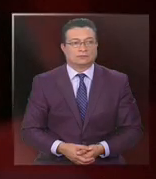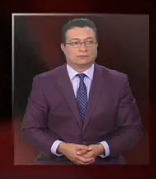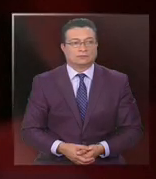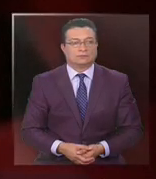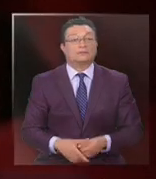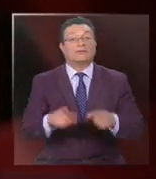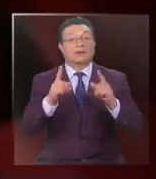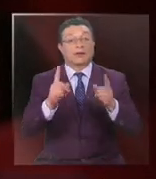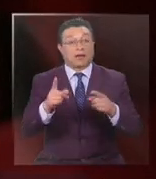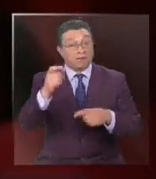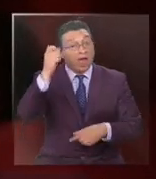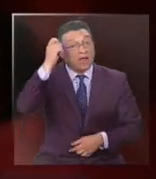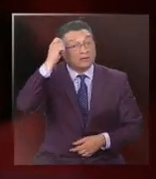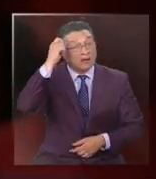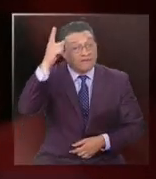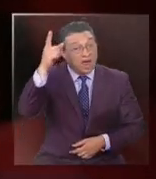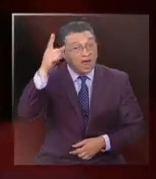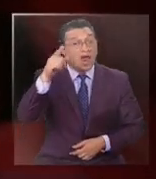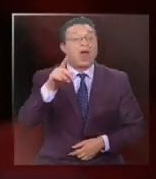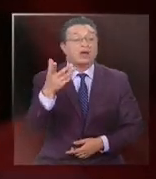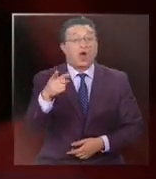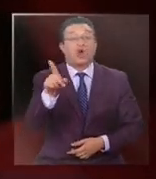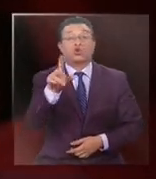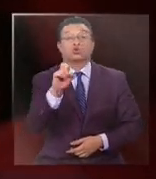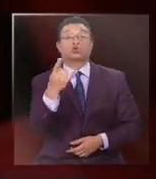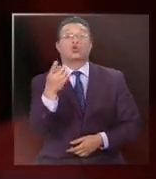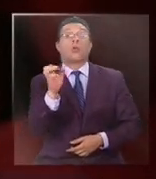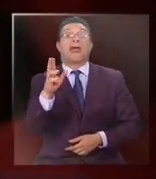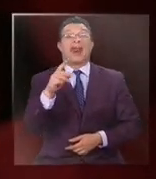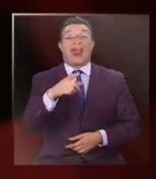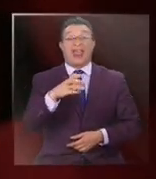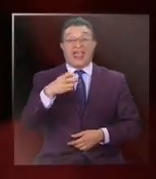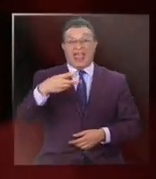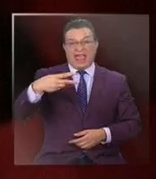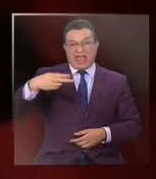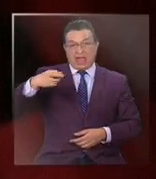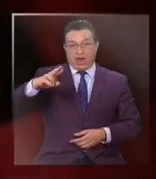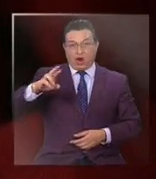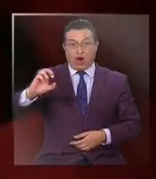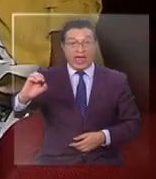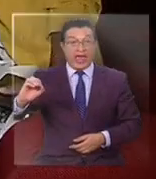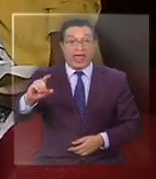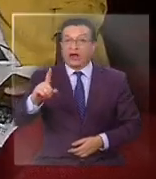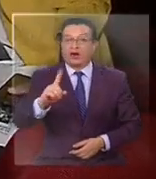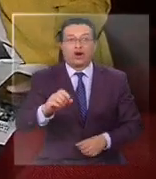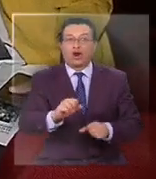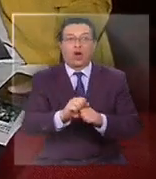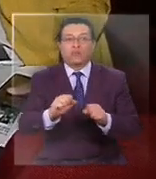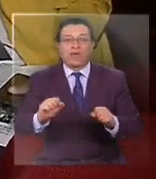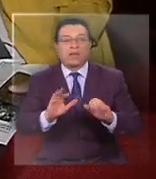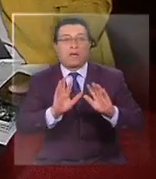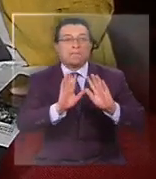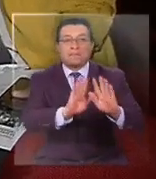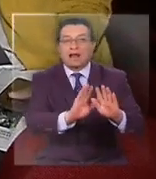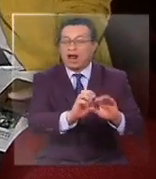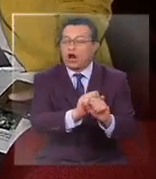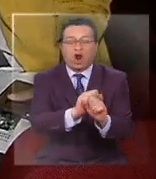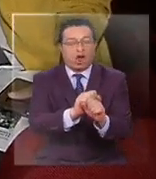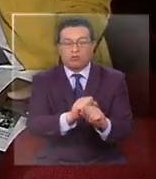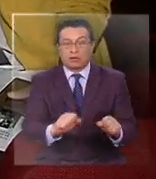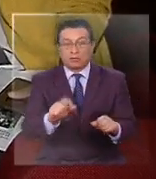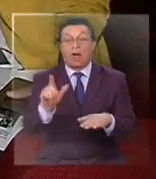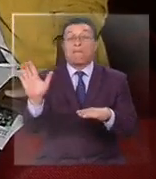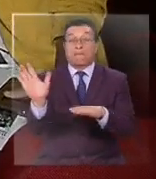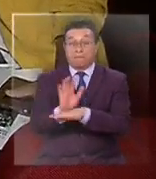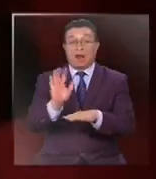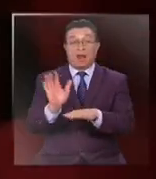Hay que saber que los superhéroes no fueron capaces, en este caso, de detenerlo, y que en esta película van a